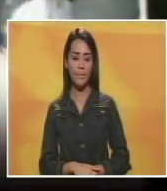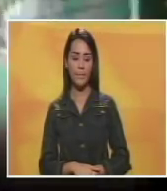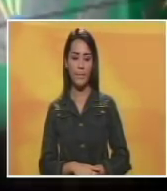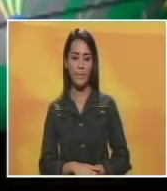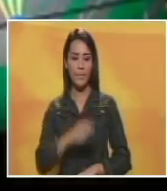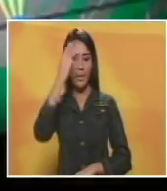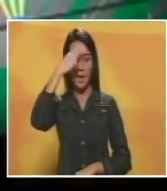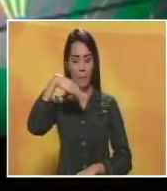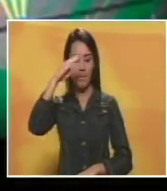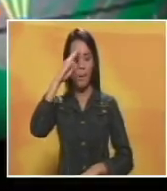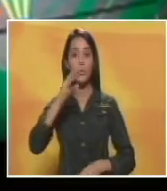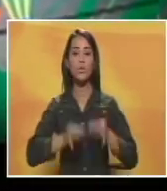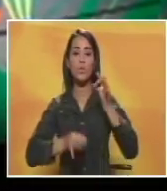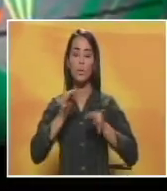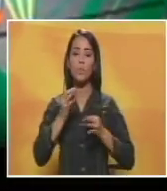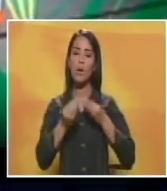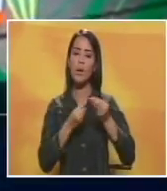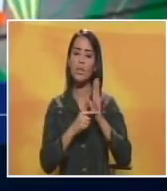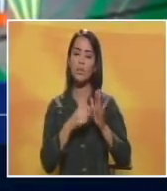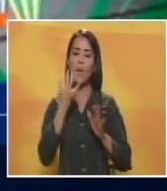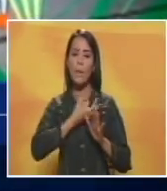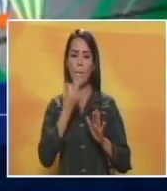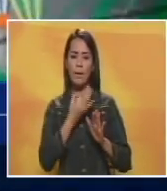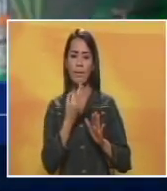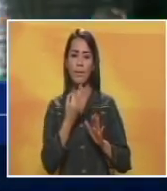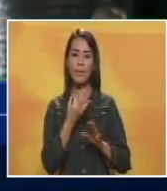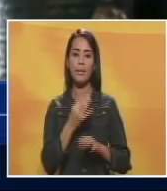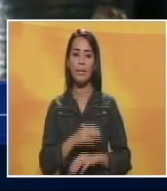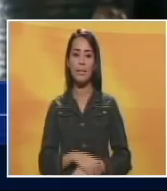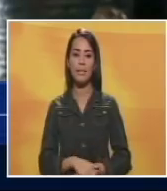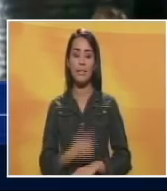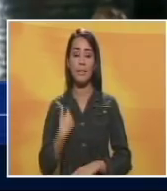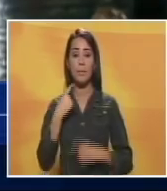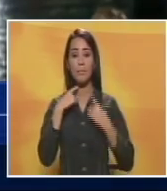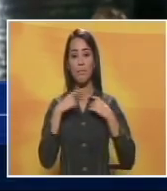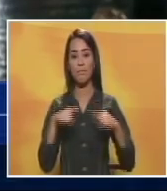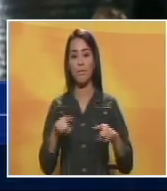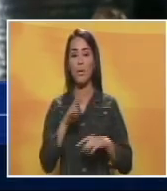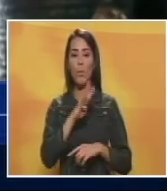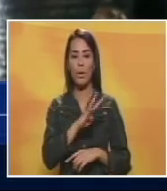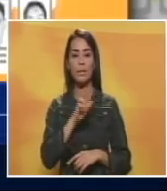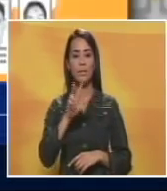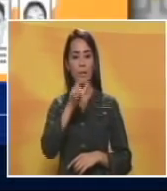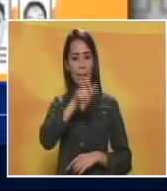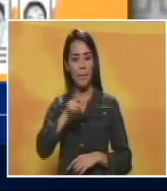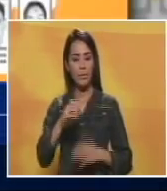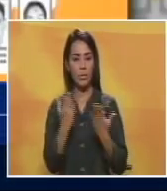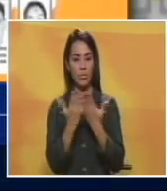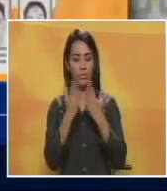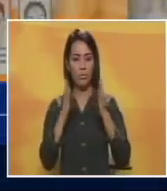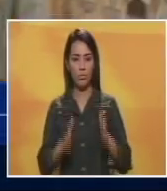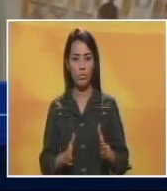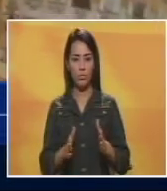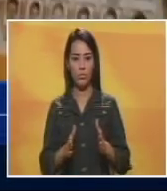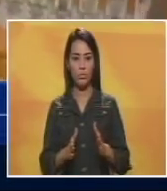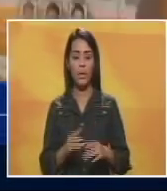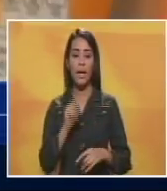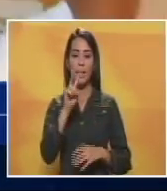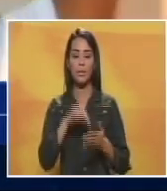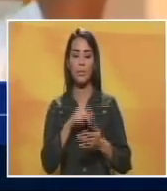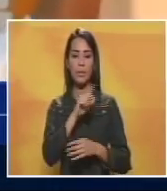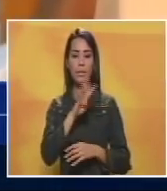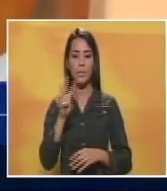En México, un tribunal creó una comisión de la verdad sobre el caso de la desaparición de los 43 estudiantes en Ayotzinapa en